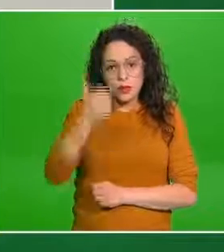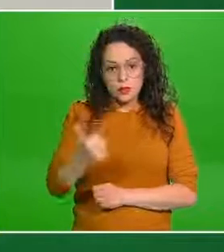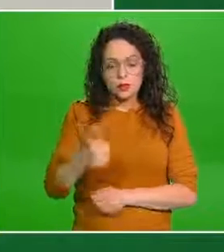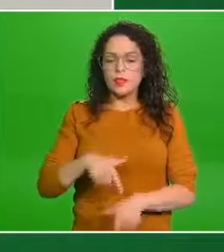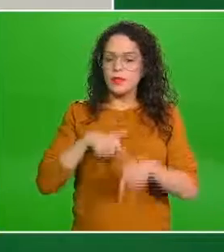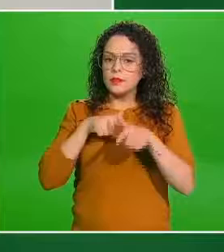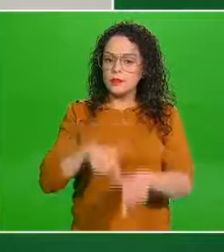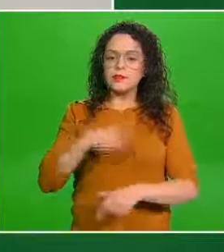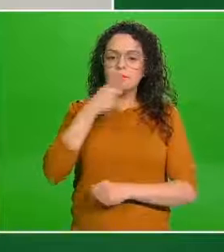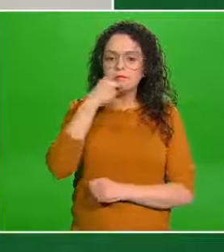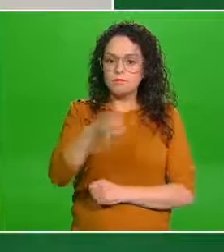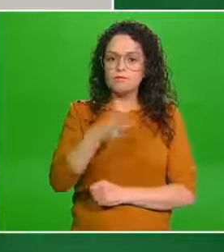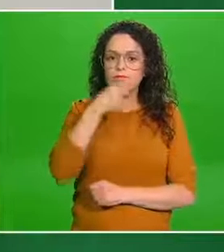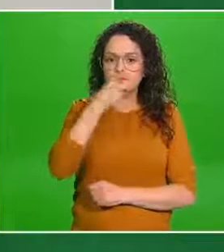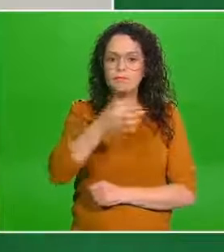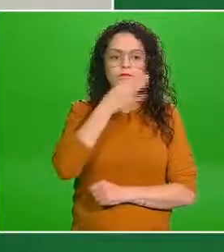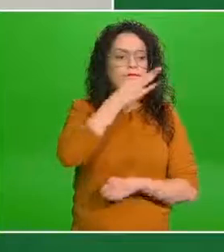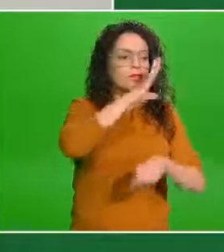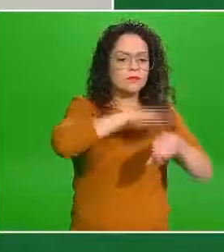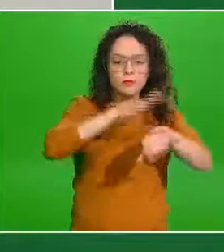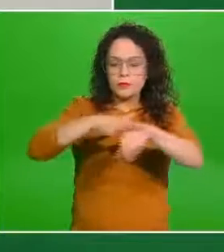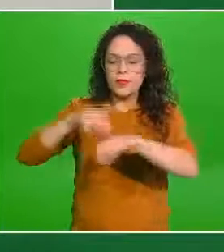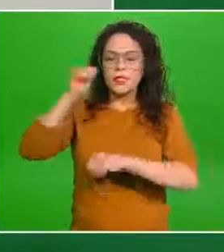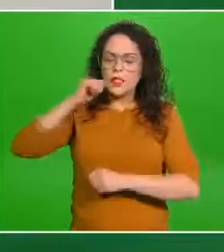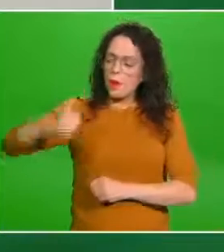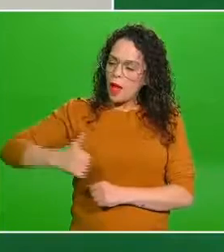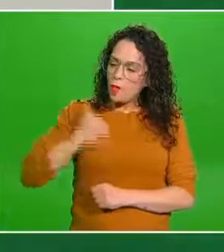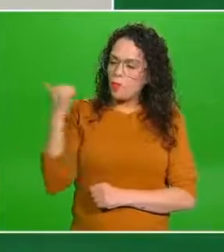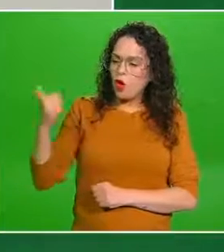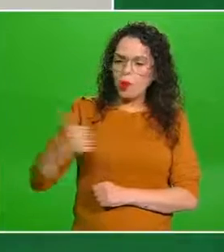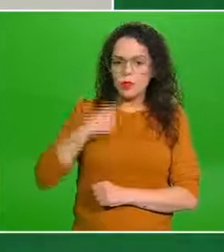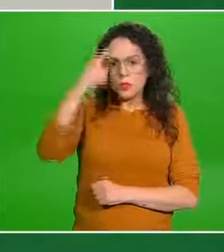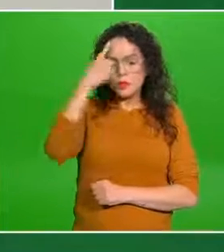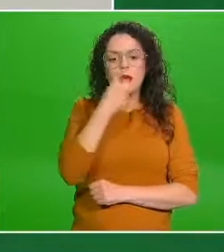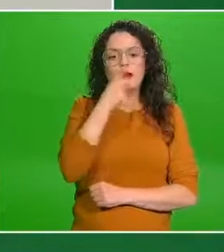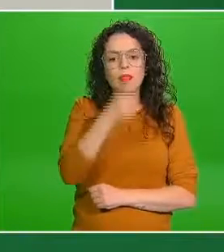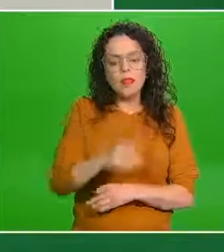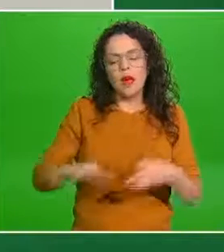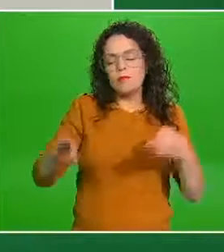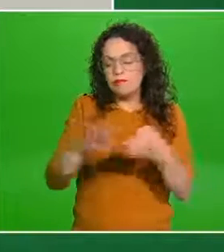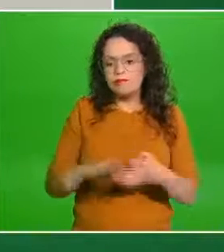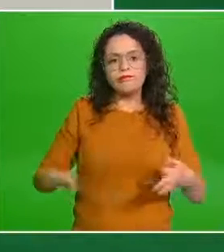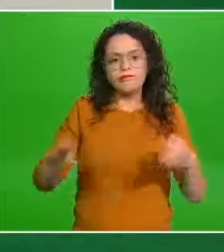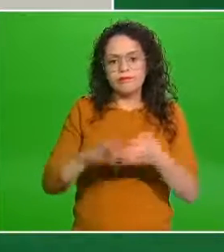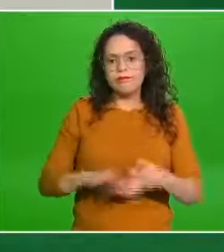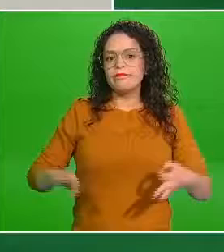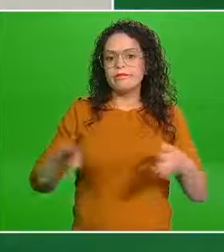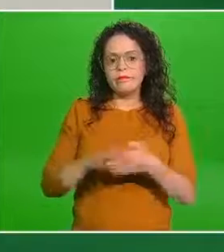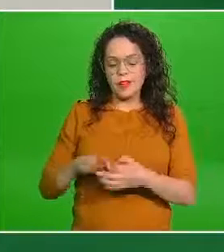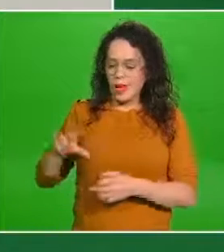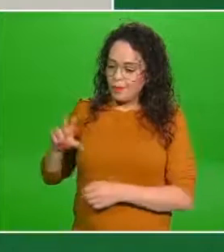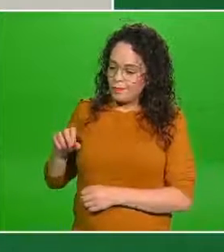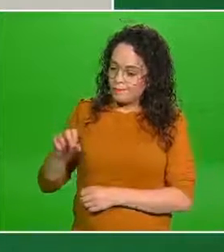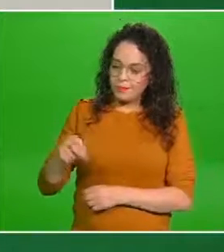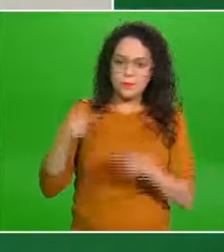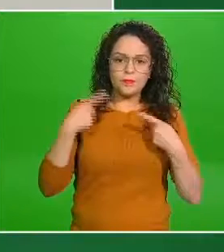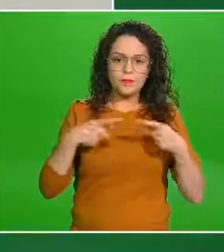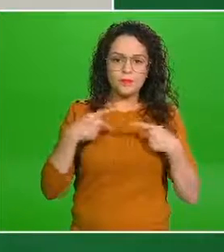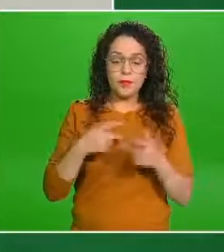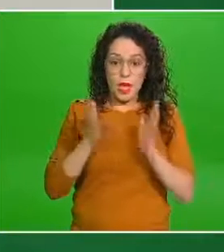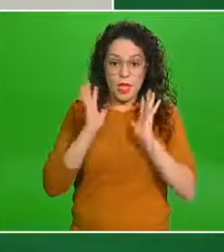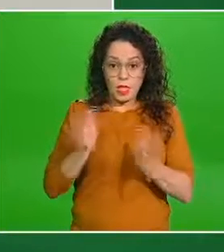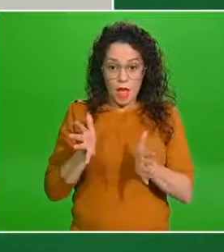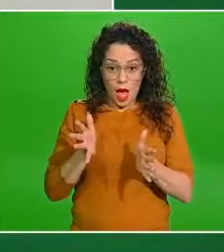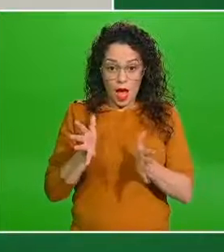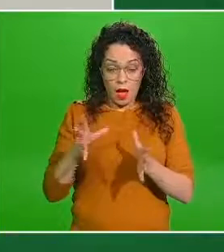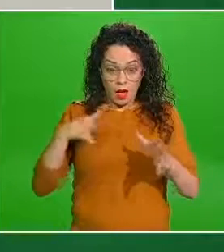siempre tenemos el mensaje y aprovechamos el momento para repetírselo a la población. Todavía no hemos terminado el control